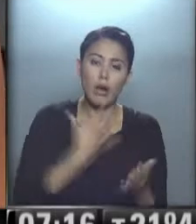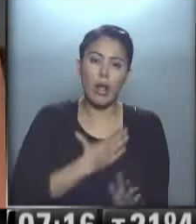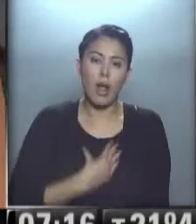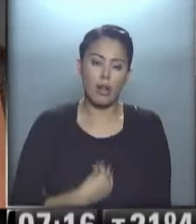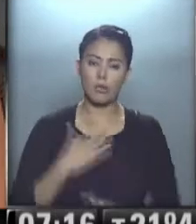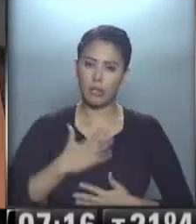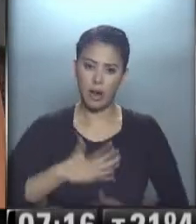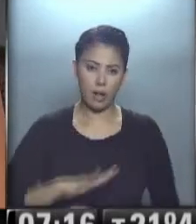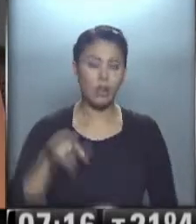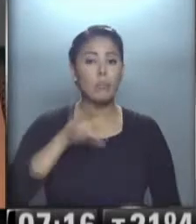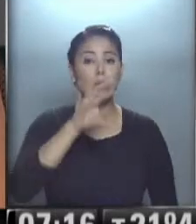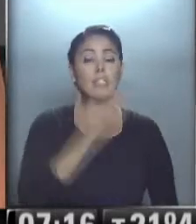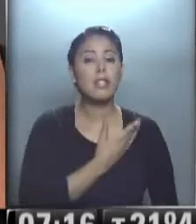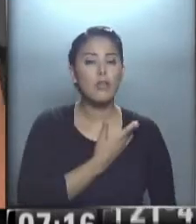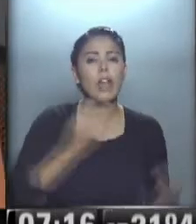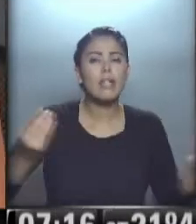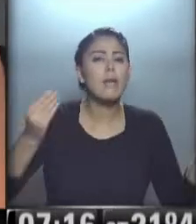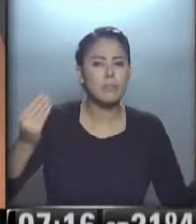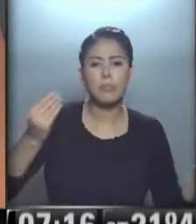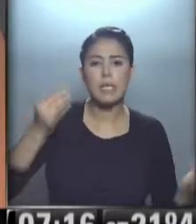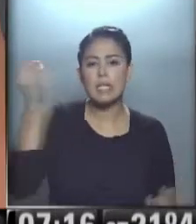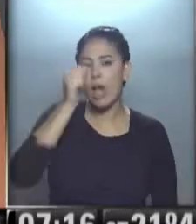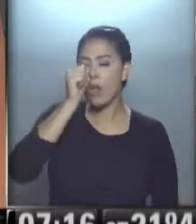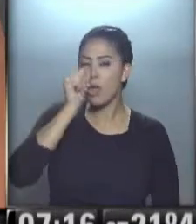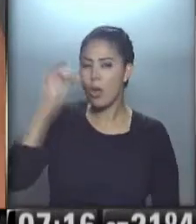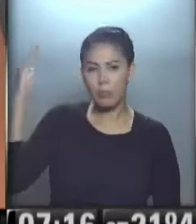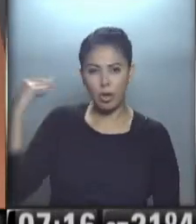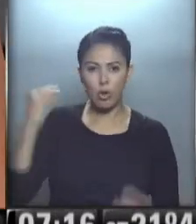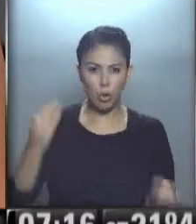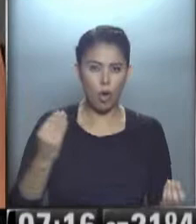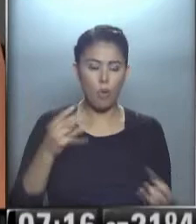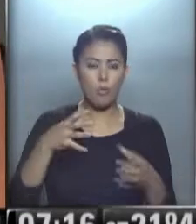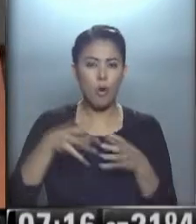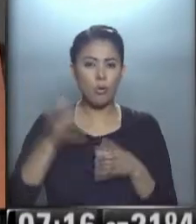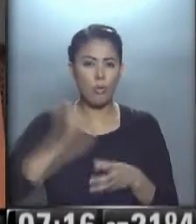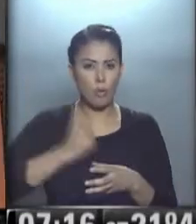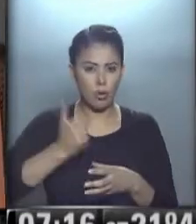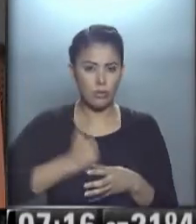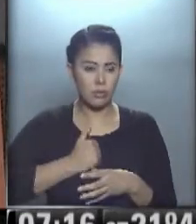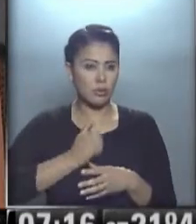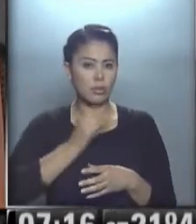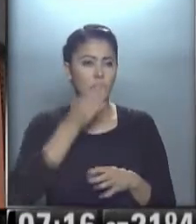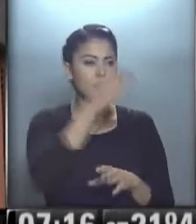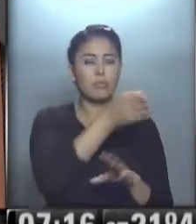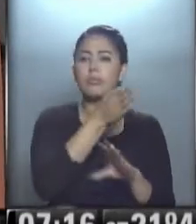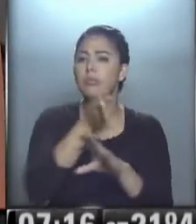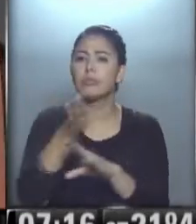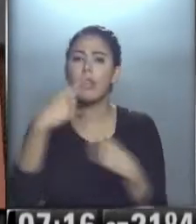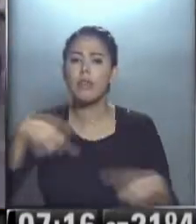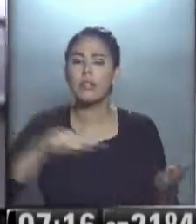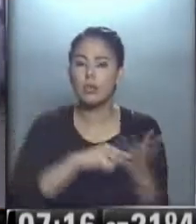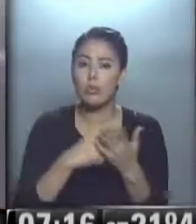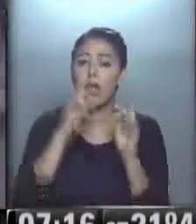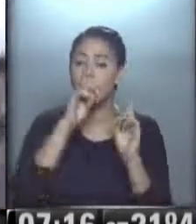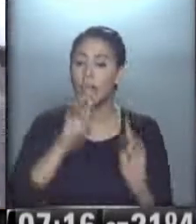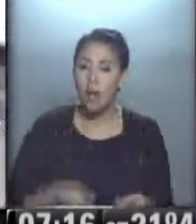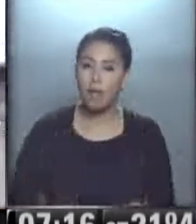nos vamos a una provincia de santa fe que es lo que ha sucedido durante el fin de semana con la gendarmería recorriendo las calles de distintas ciudades y el